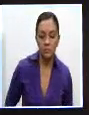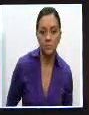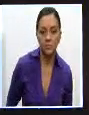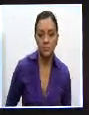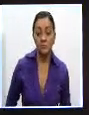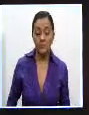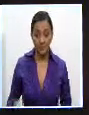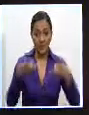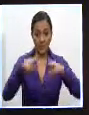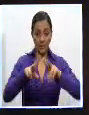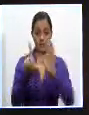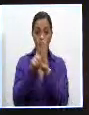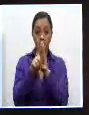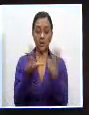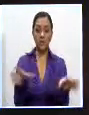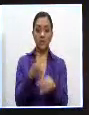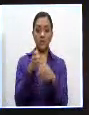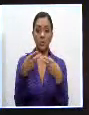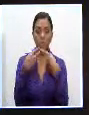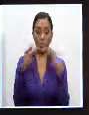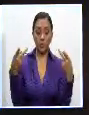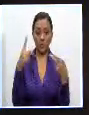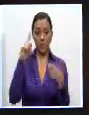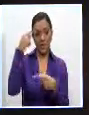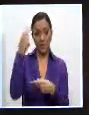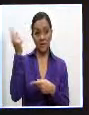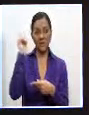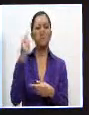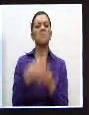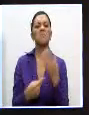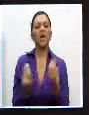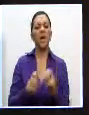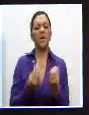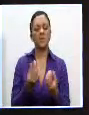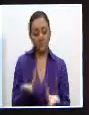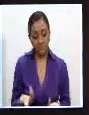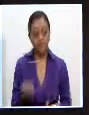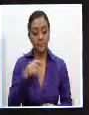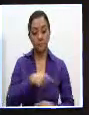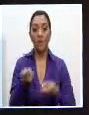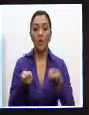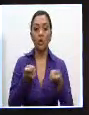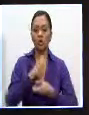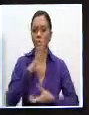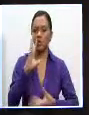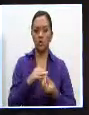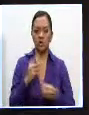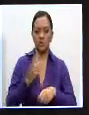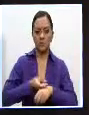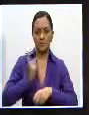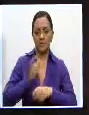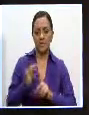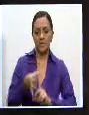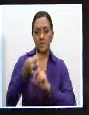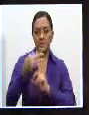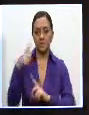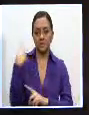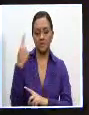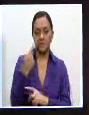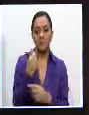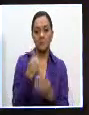de seguridad pública del estado que es la de realizar un control especializado de